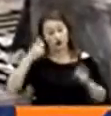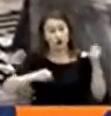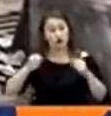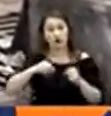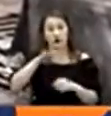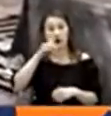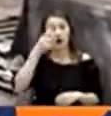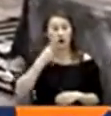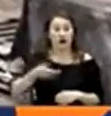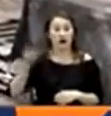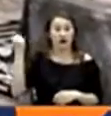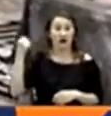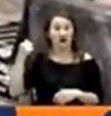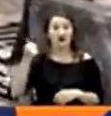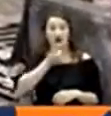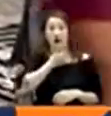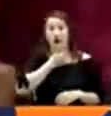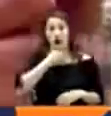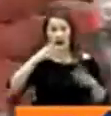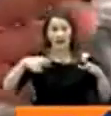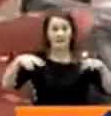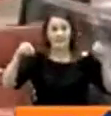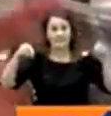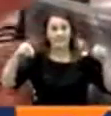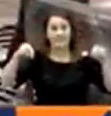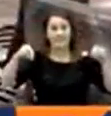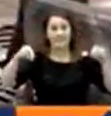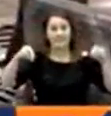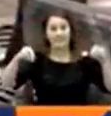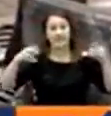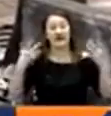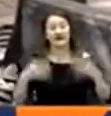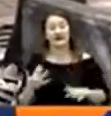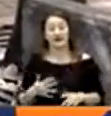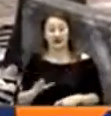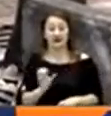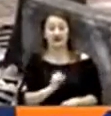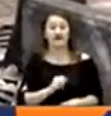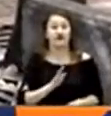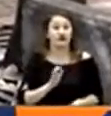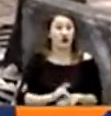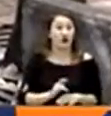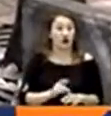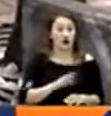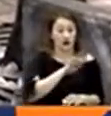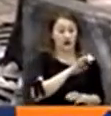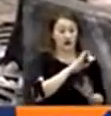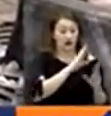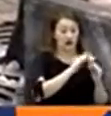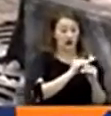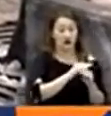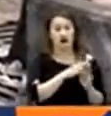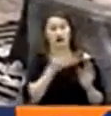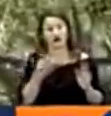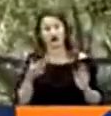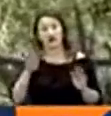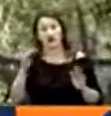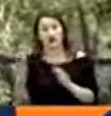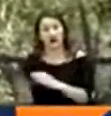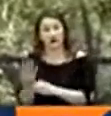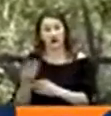9 días entramos en racionamiento de agua. Estamos lamentablemente cortando el servicio de las 9 de la noche a las 4 de la mañana para los